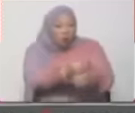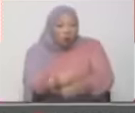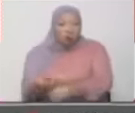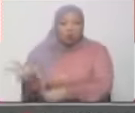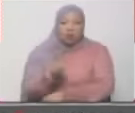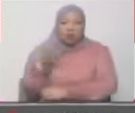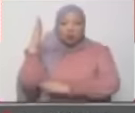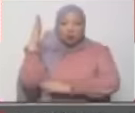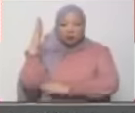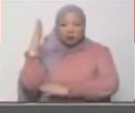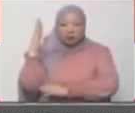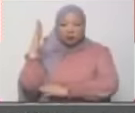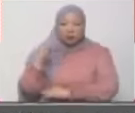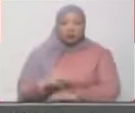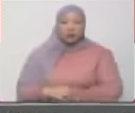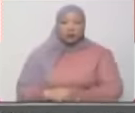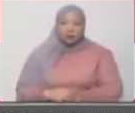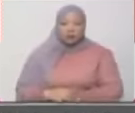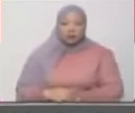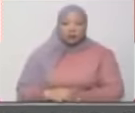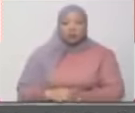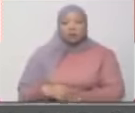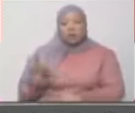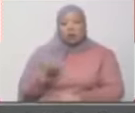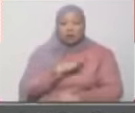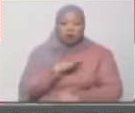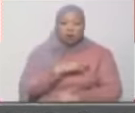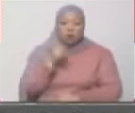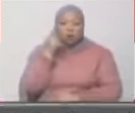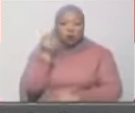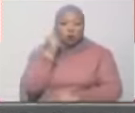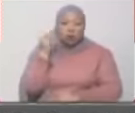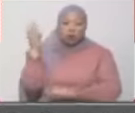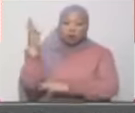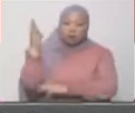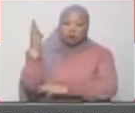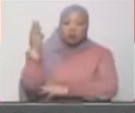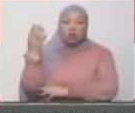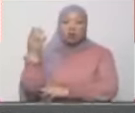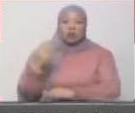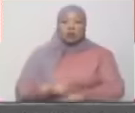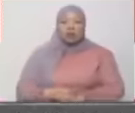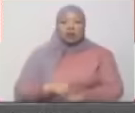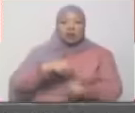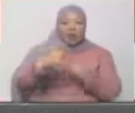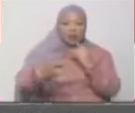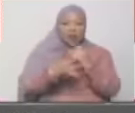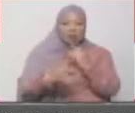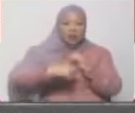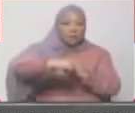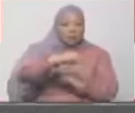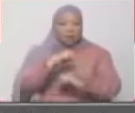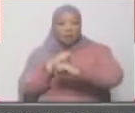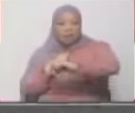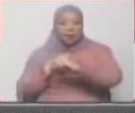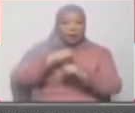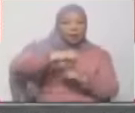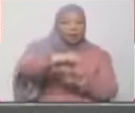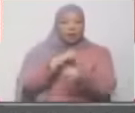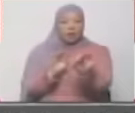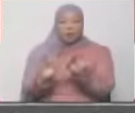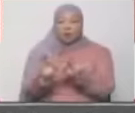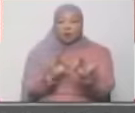Lara y el garrote de Occidente en general. Y con el garrote crearon unas técnicas de combate físico, de